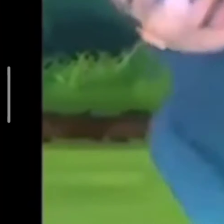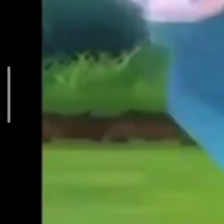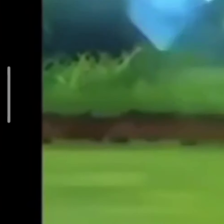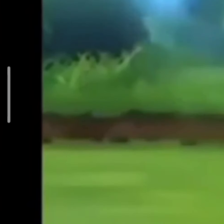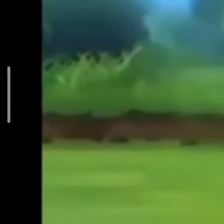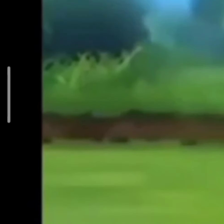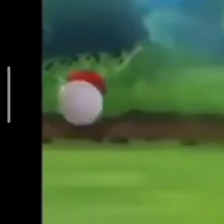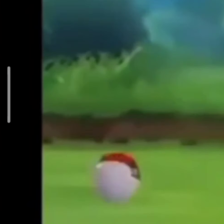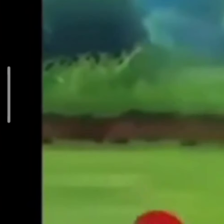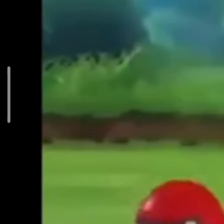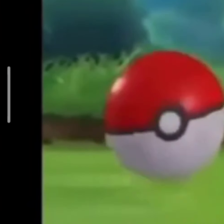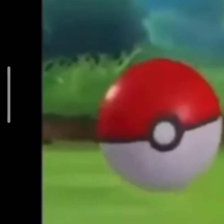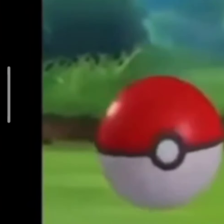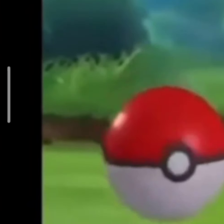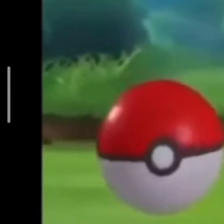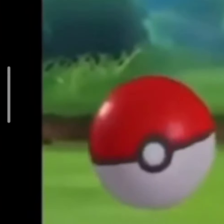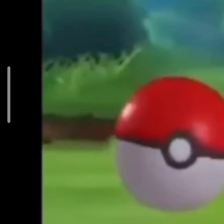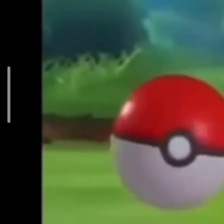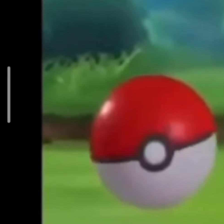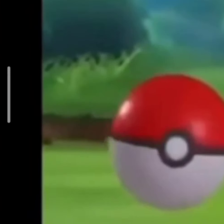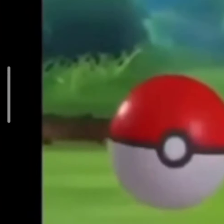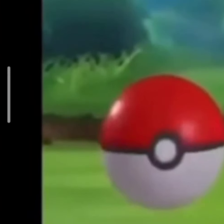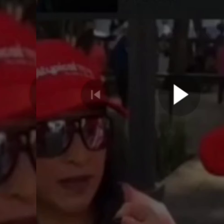¡Atrapada! ¡Ay, ayuda!